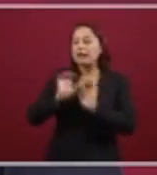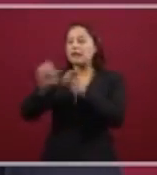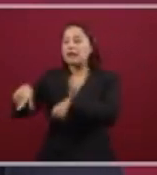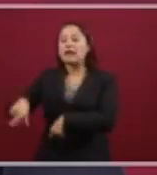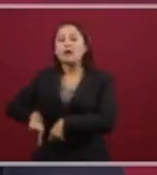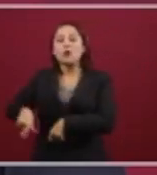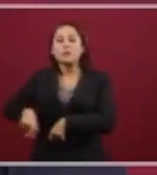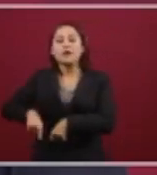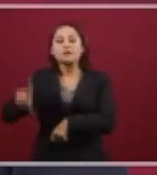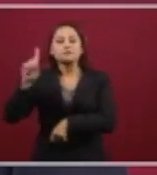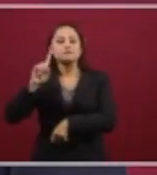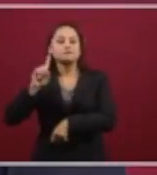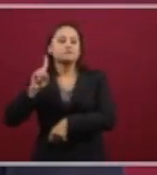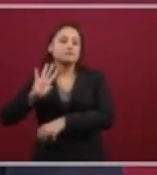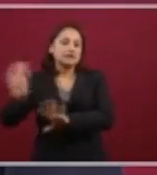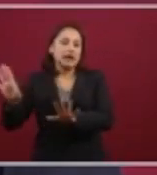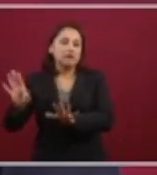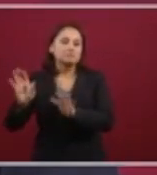Lo heterodoxo,